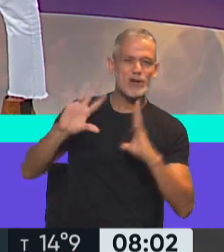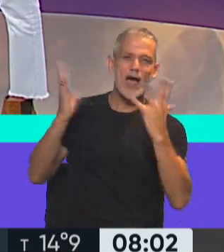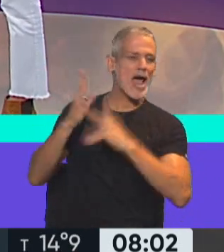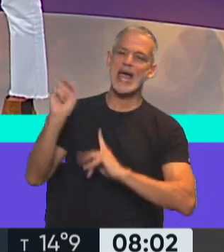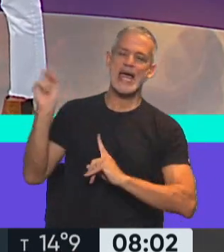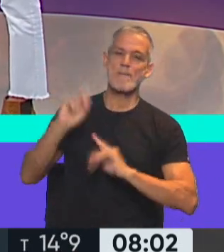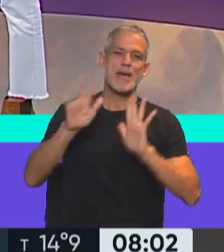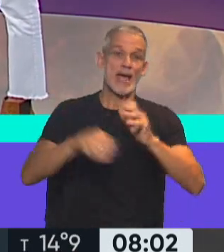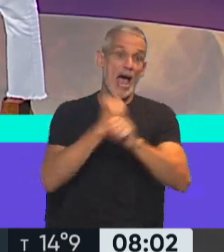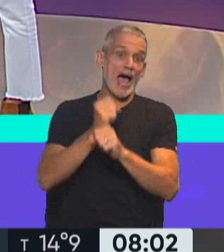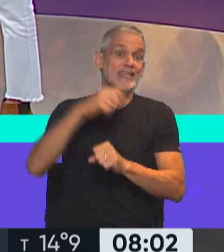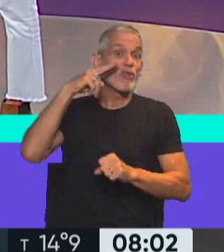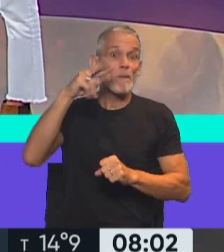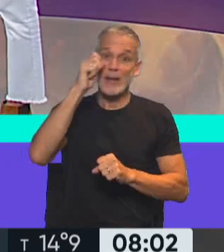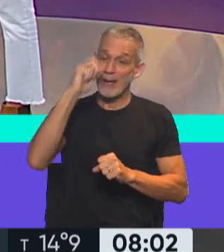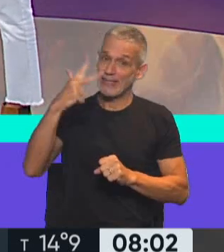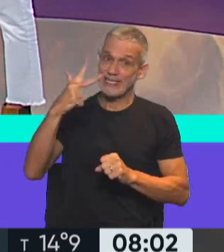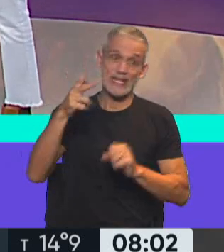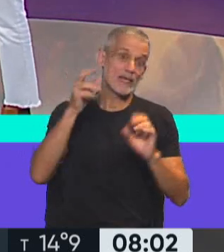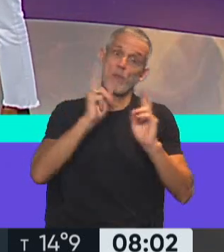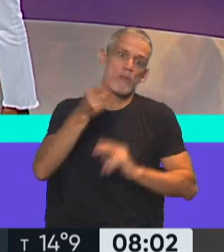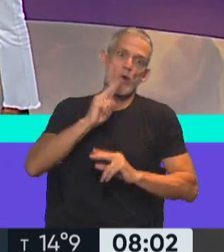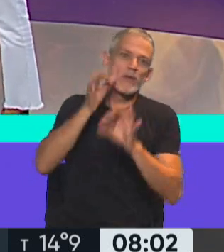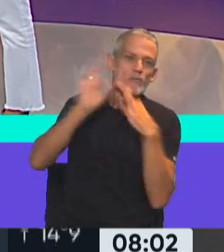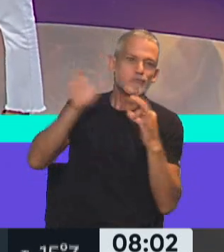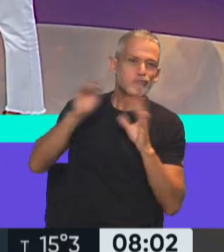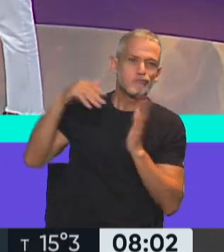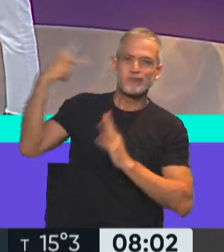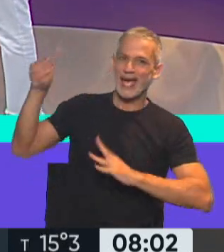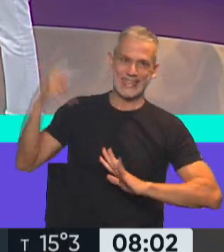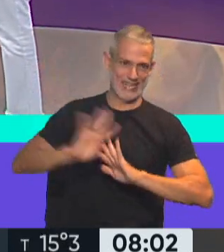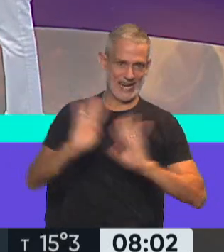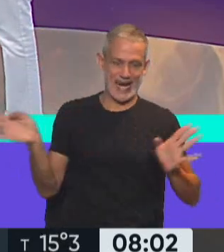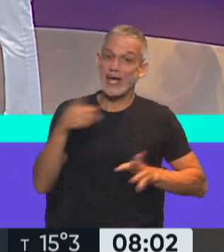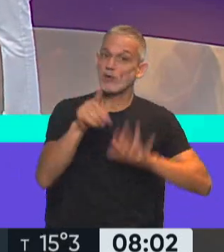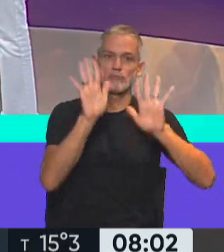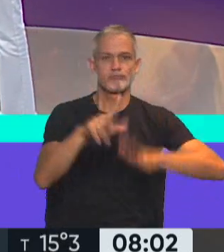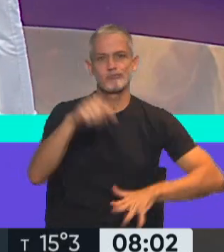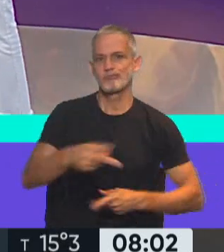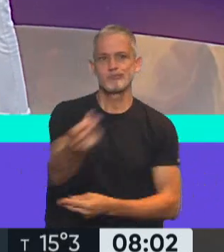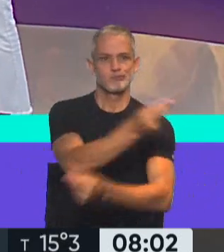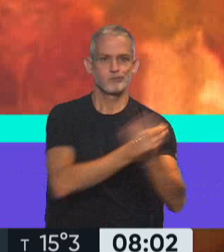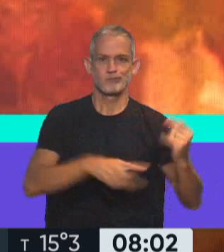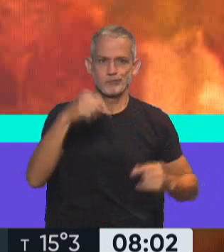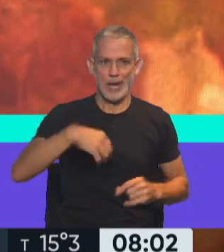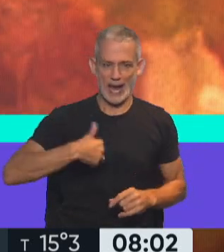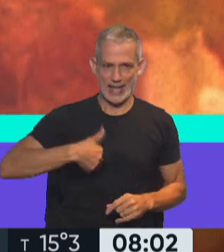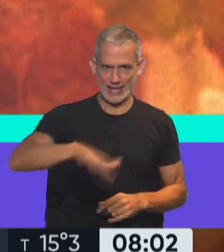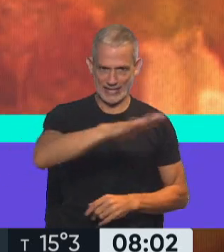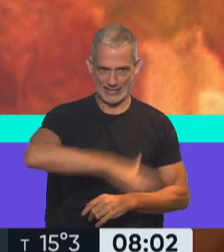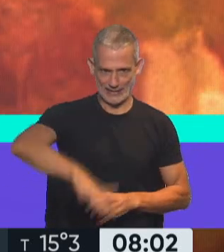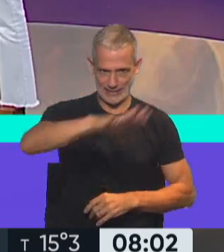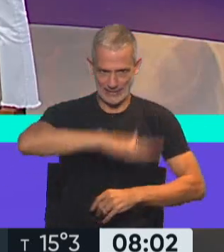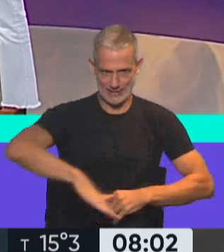prohibidos. Exacto. Hasta 2023, es decir, durante 2 años no se van a poder exportar estos cortes y quedan para el mercado